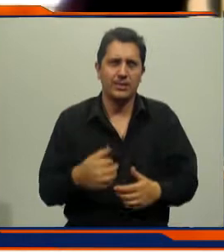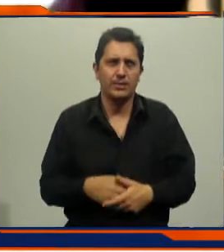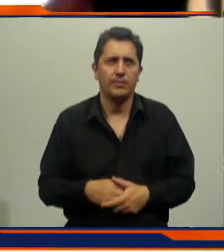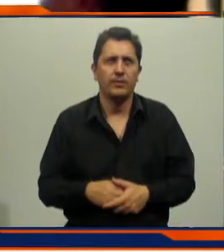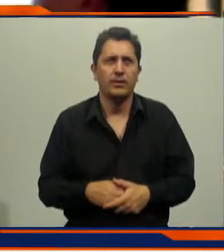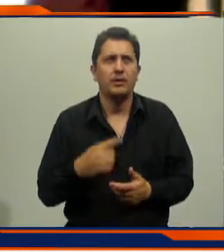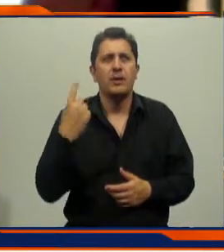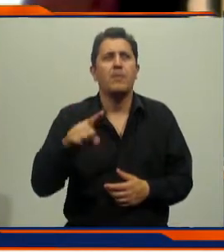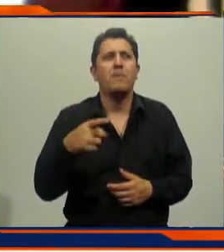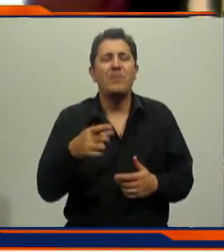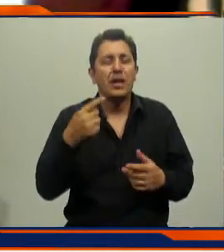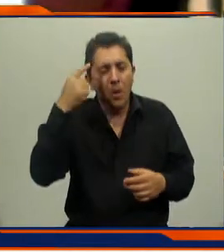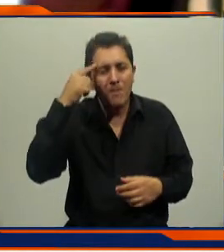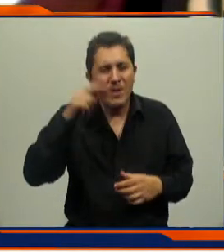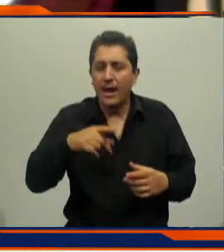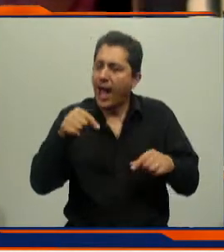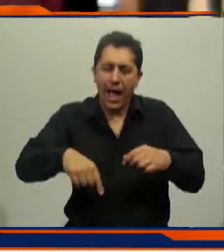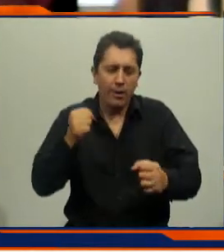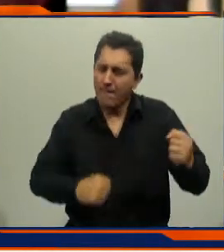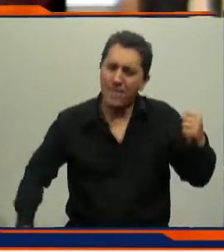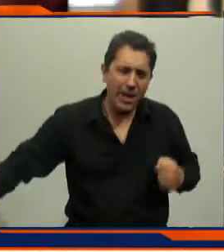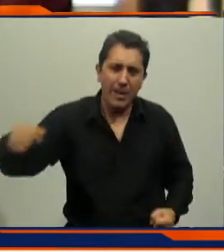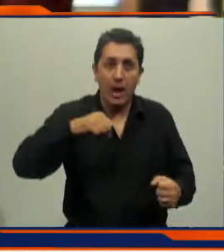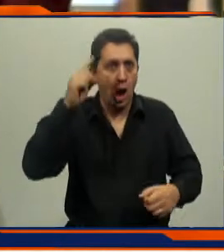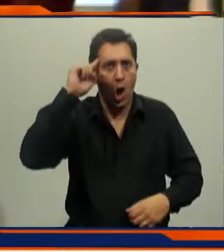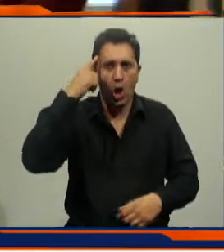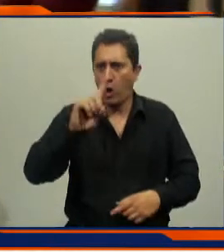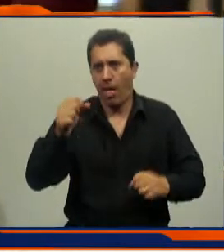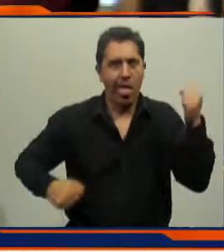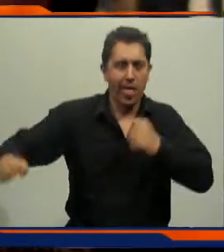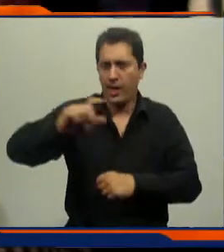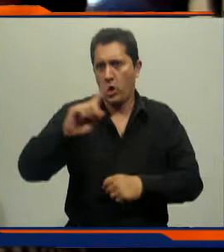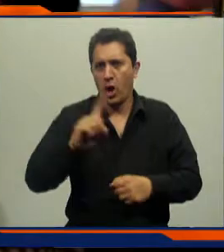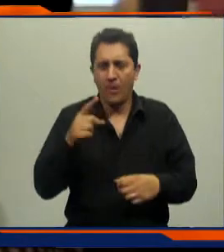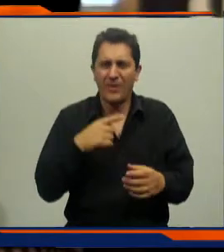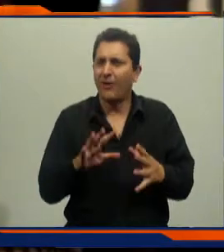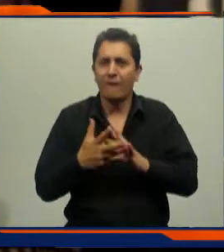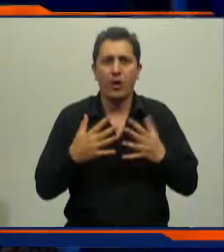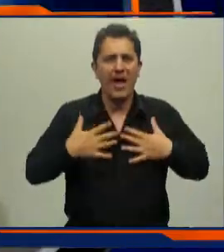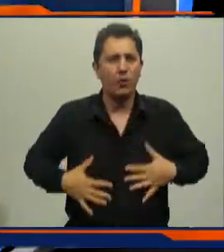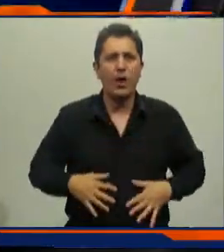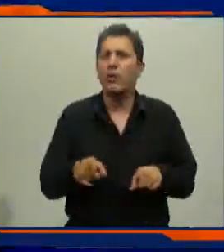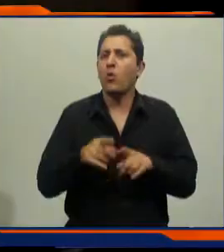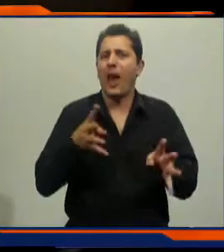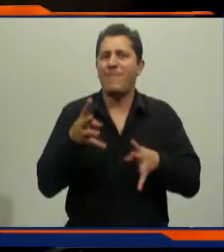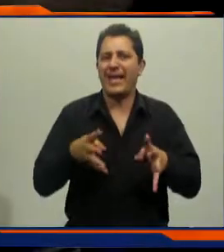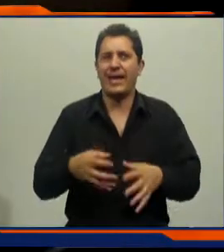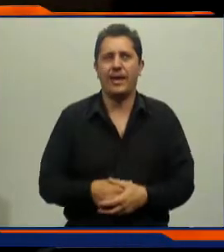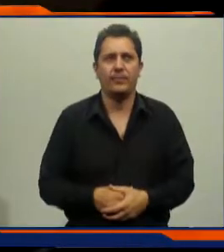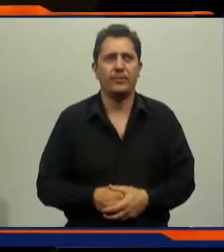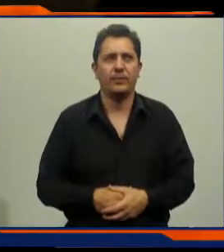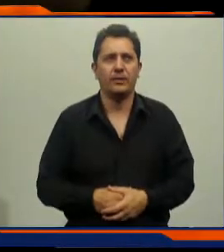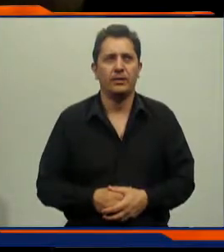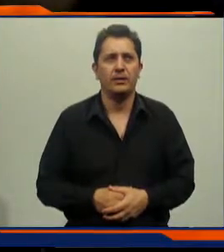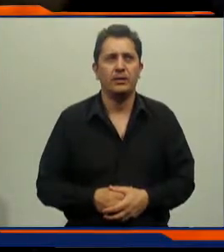la única estrategia acá es tirar golpes, no a lo loco, por supuesto, pero ser una máquina físicamente. Pues yo creo que el